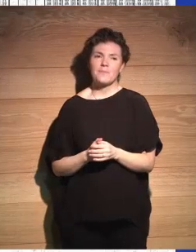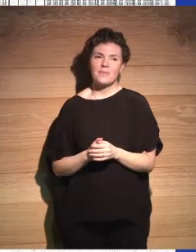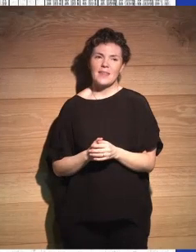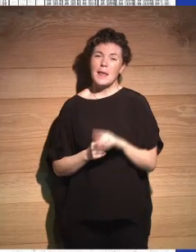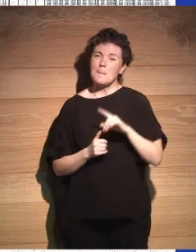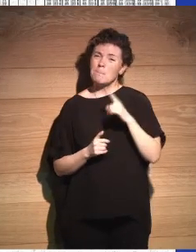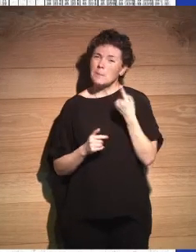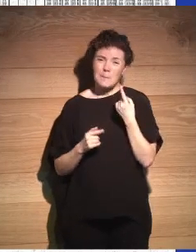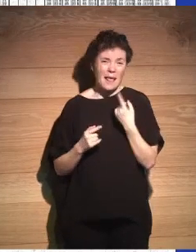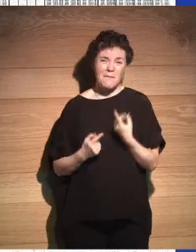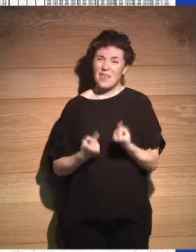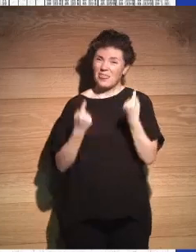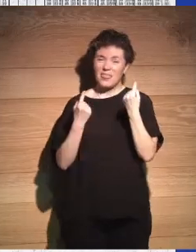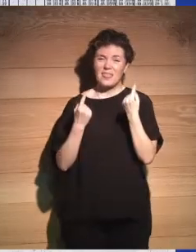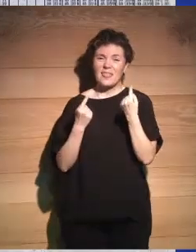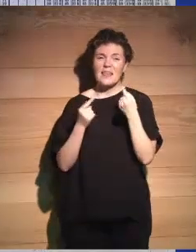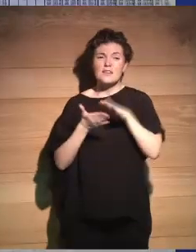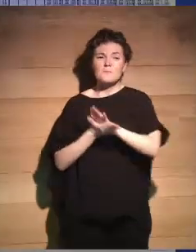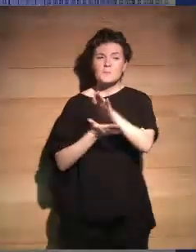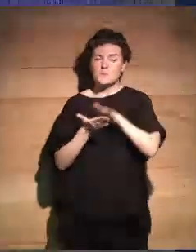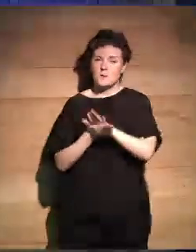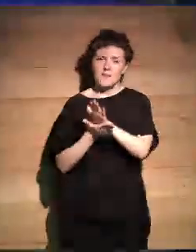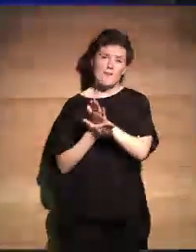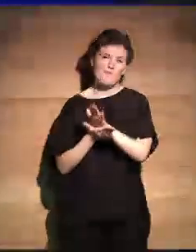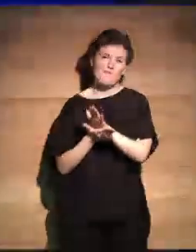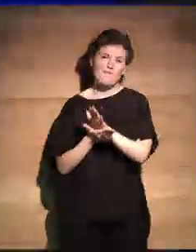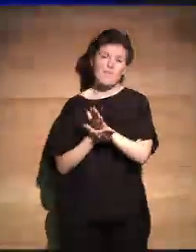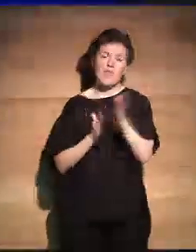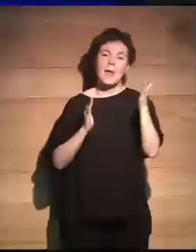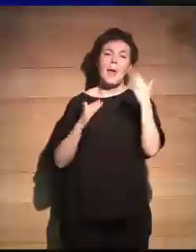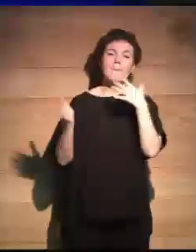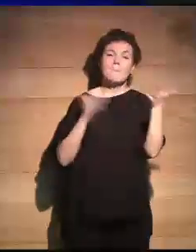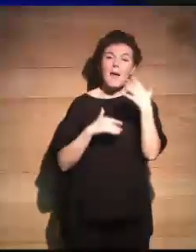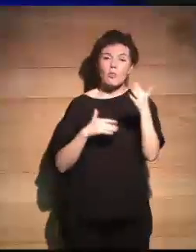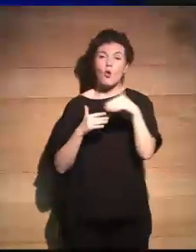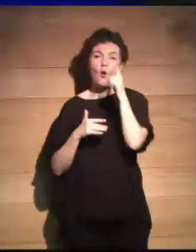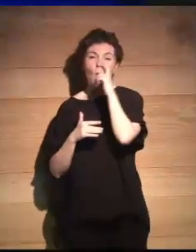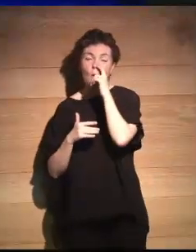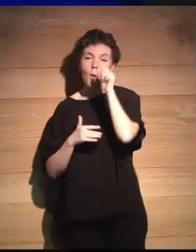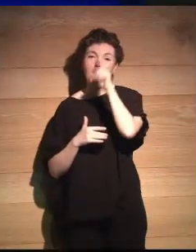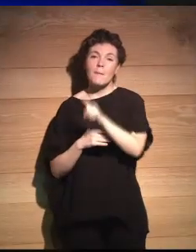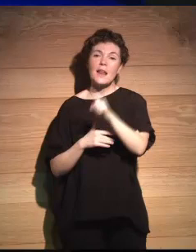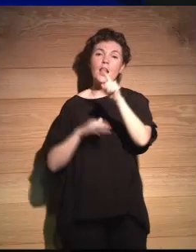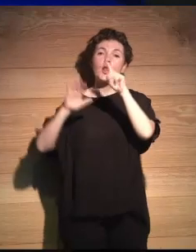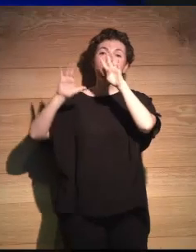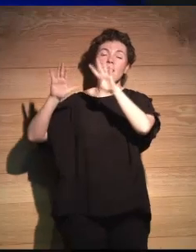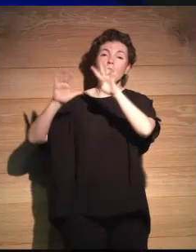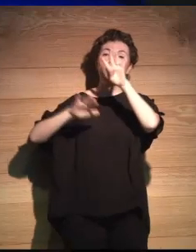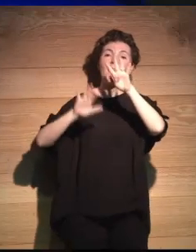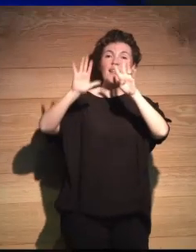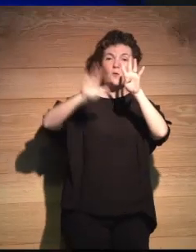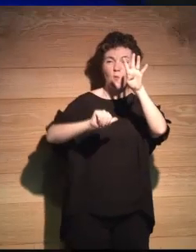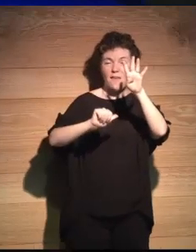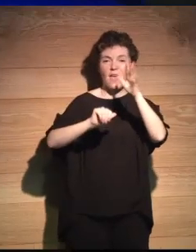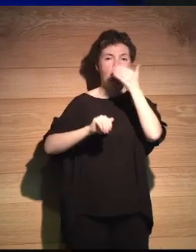Es la primera versión que se publicó, aquí lo tienen, entre marzo y junio de 1949, o sea,